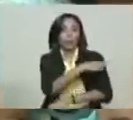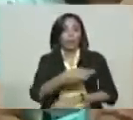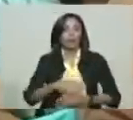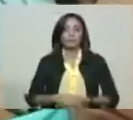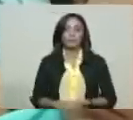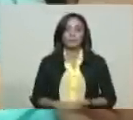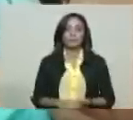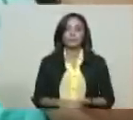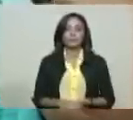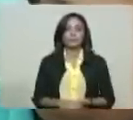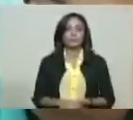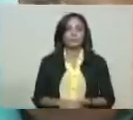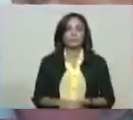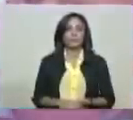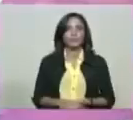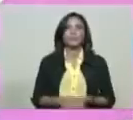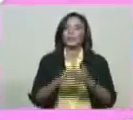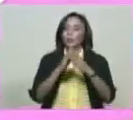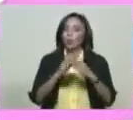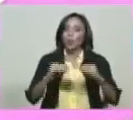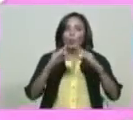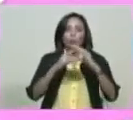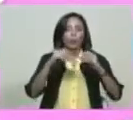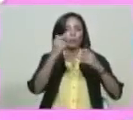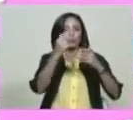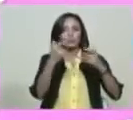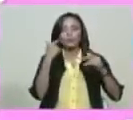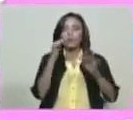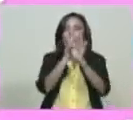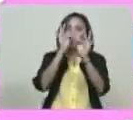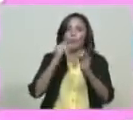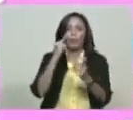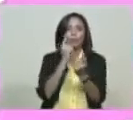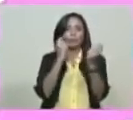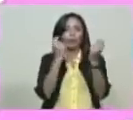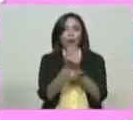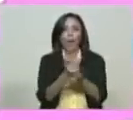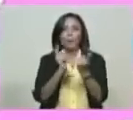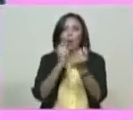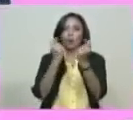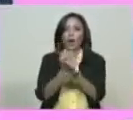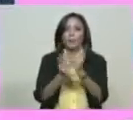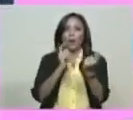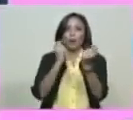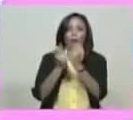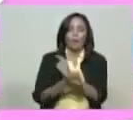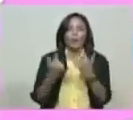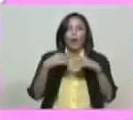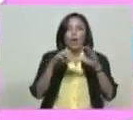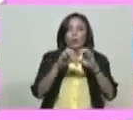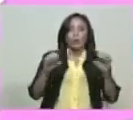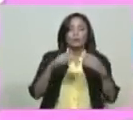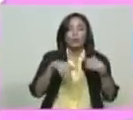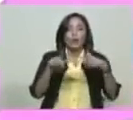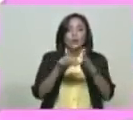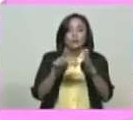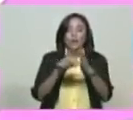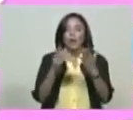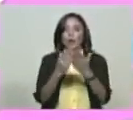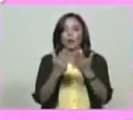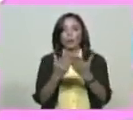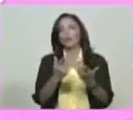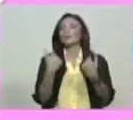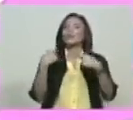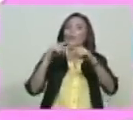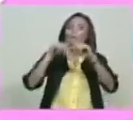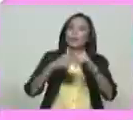de la salud, la sanidad, transformación en todos los campos educativos. Pero yo calculo